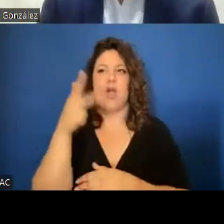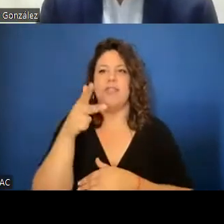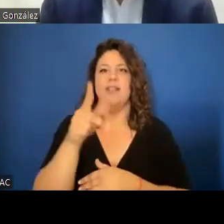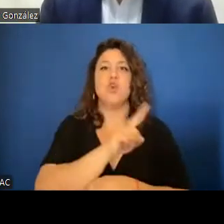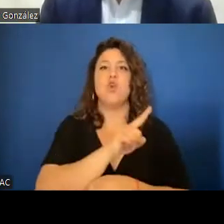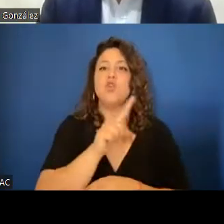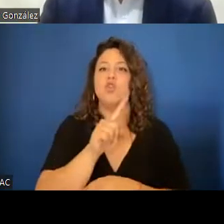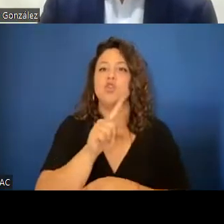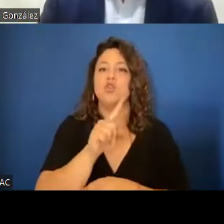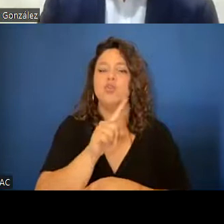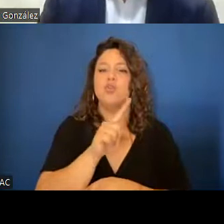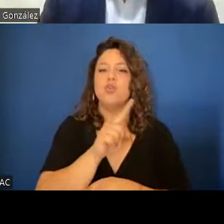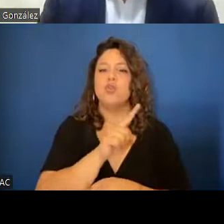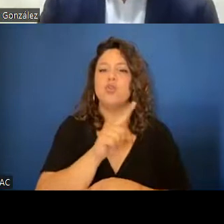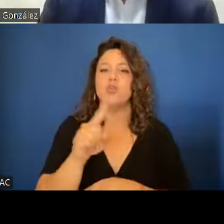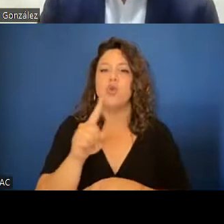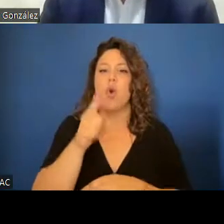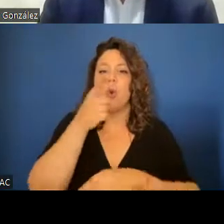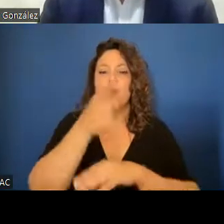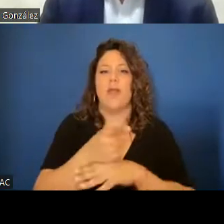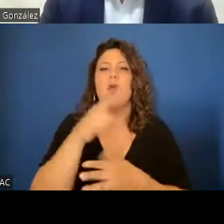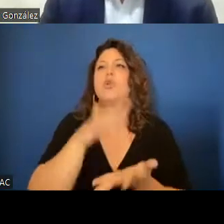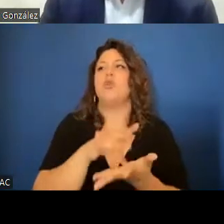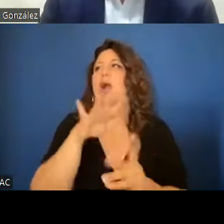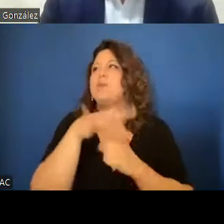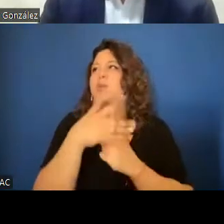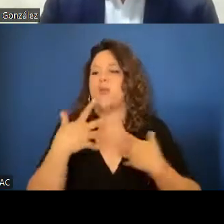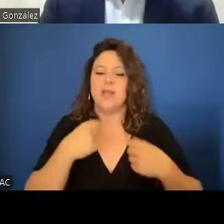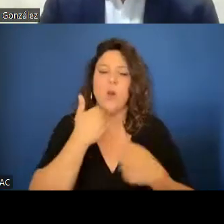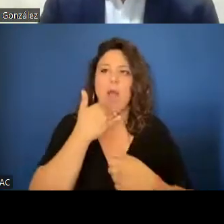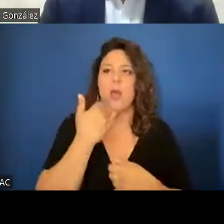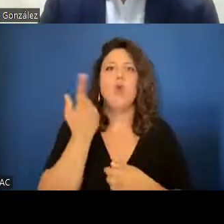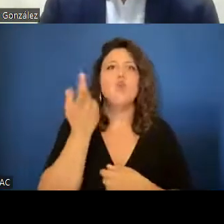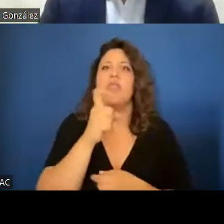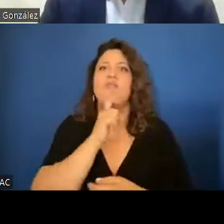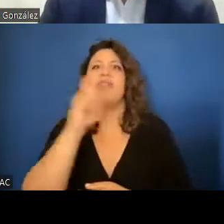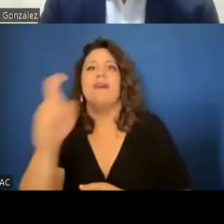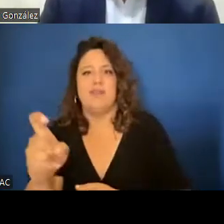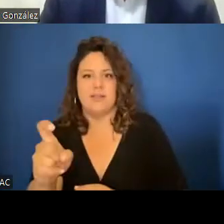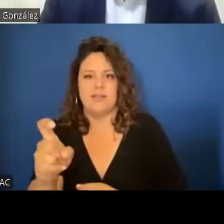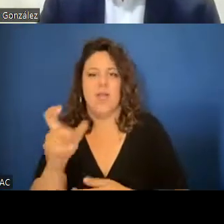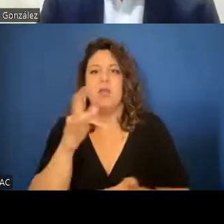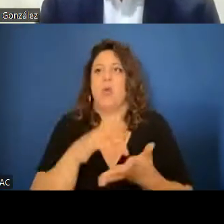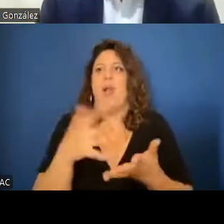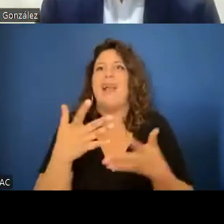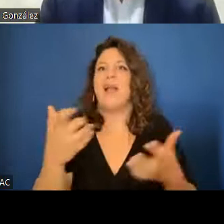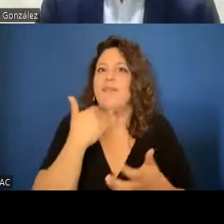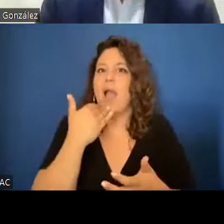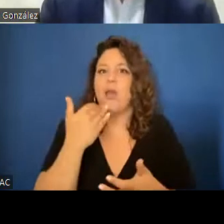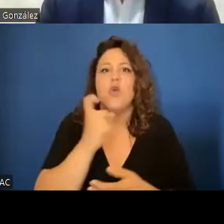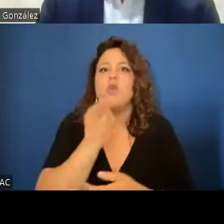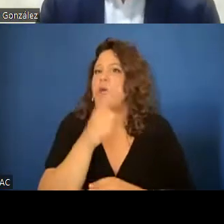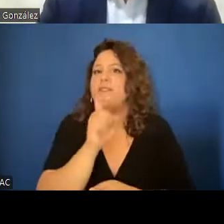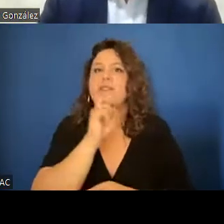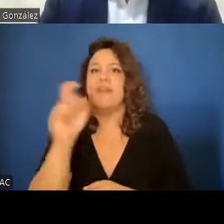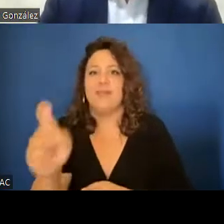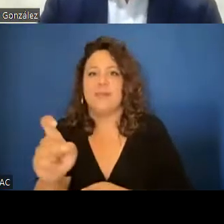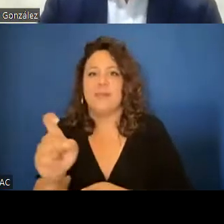autobuses no tienen que acceder, no se facilita un transporte alternativo. Con relación al tema de los servicios de